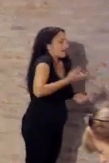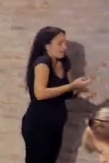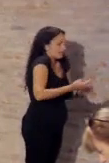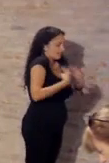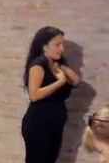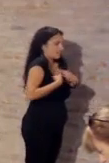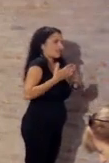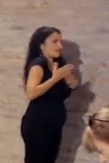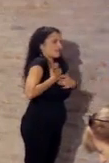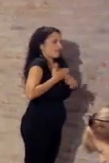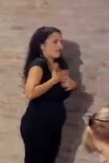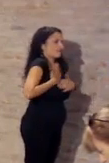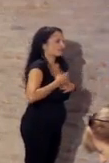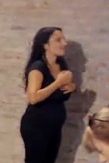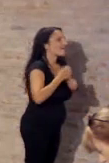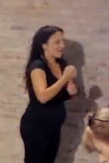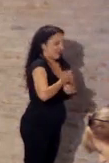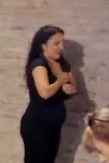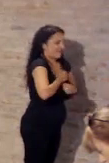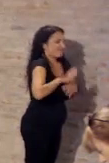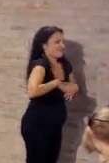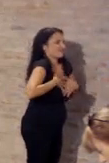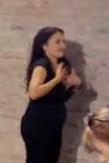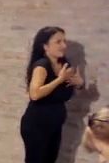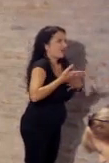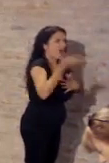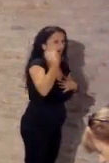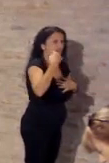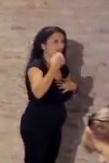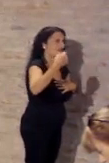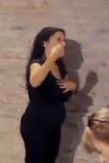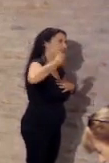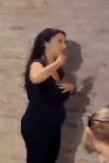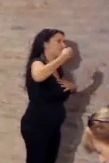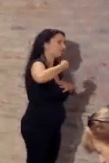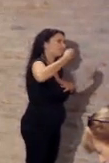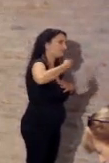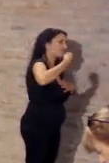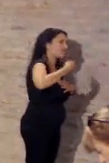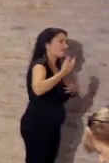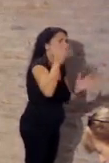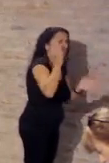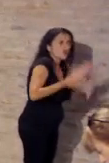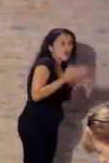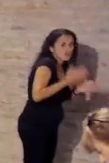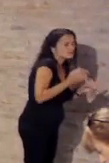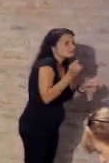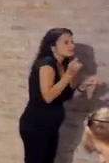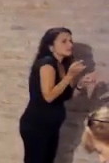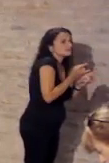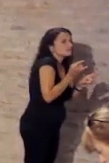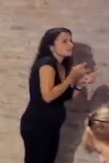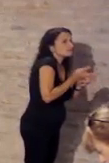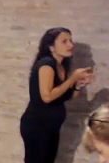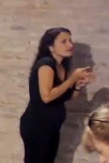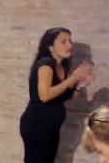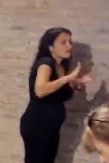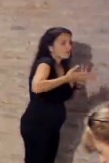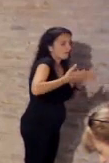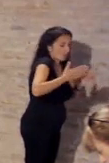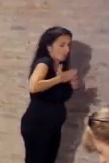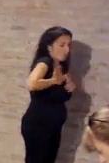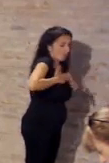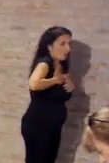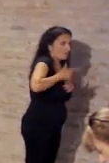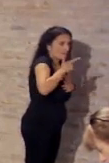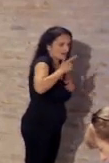hemos sido bombardeadas y sido una de las mayores violencias que hemos sufrido el haber estado separadas de nuestro